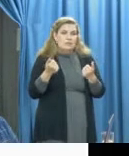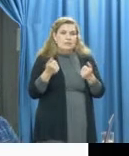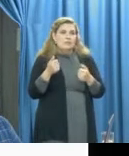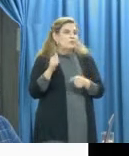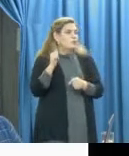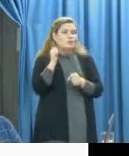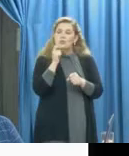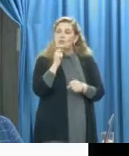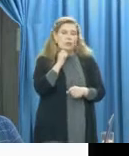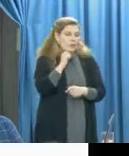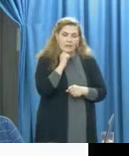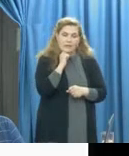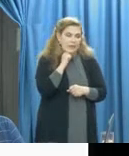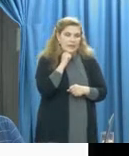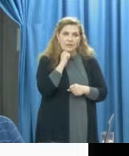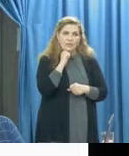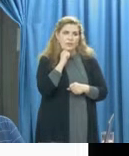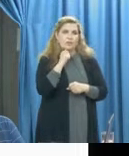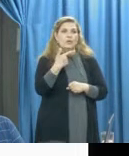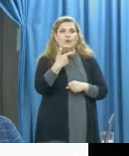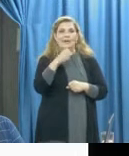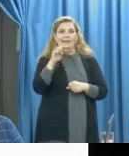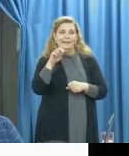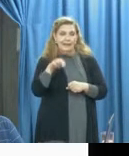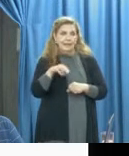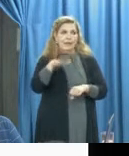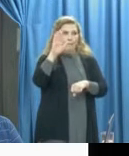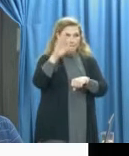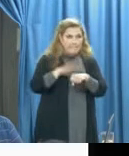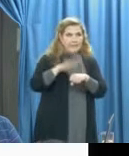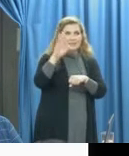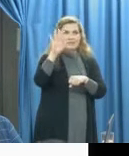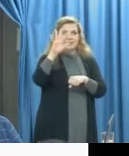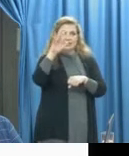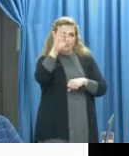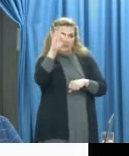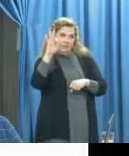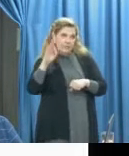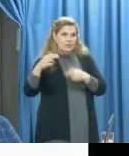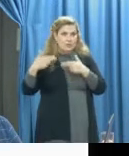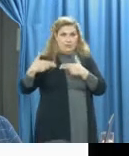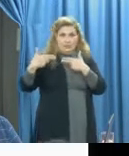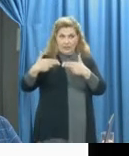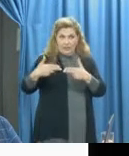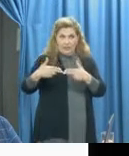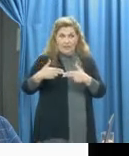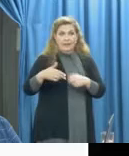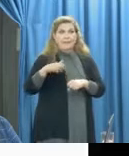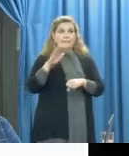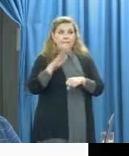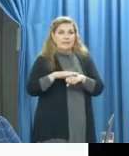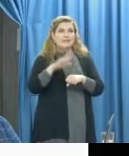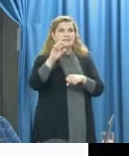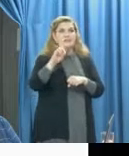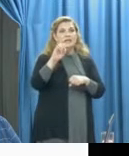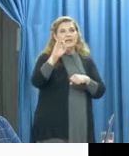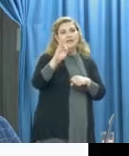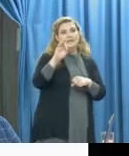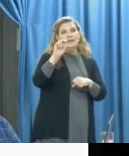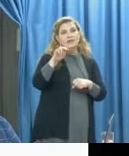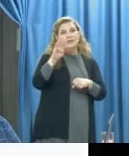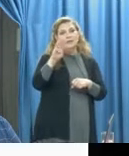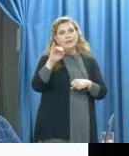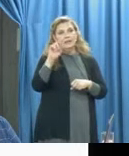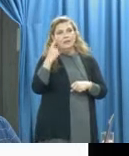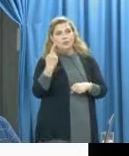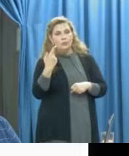Y bueno, más del 50% de las sorderas son de origen genético, la más frecuente la DFNB1, el